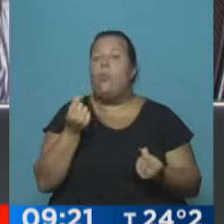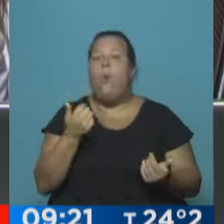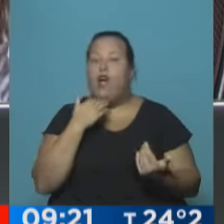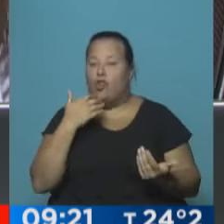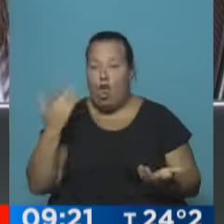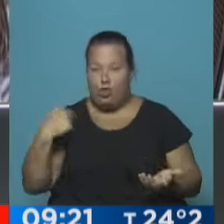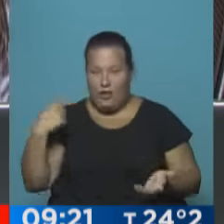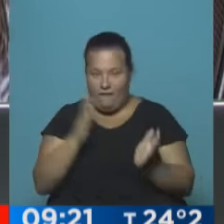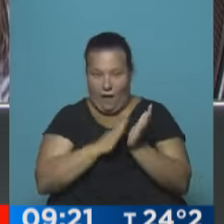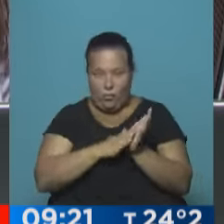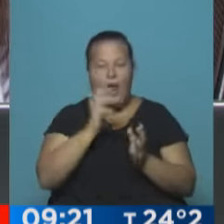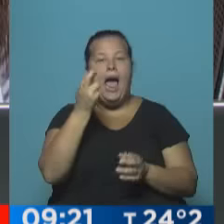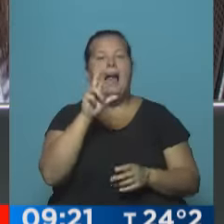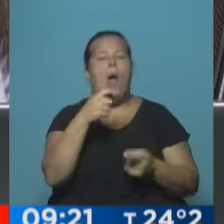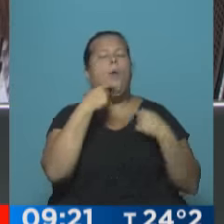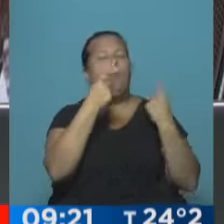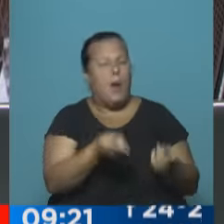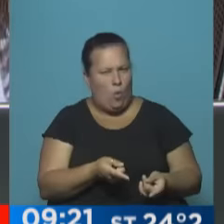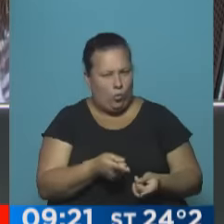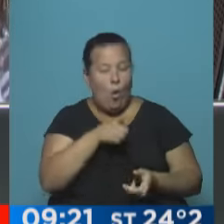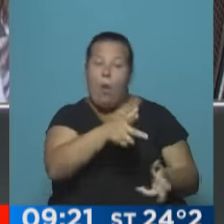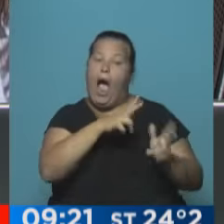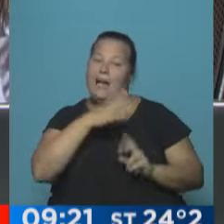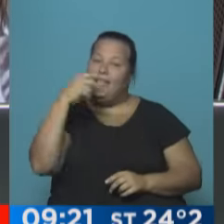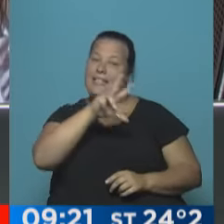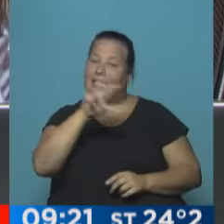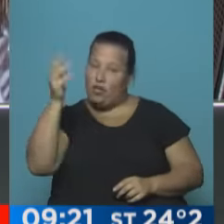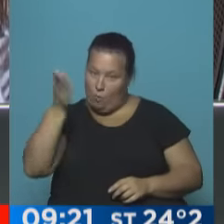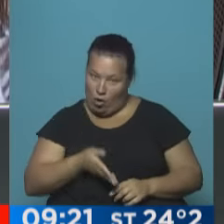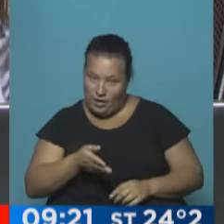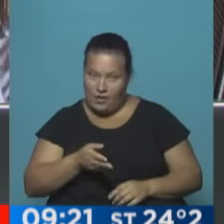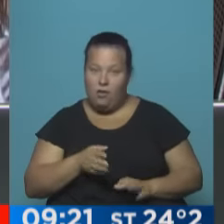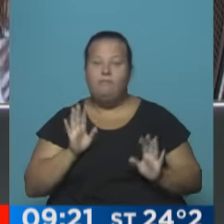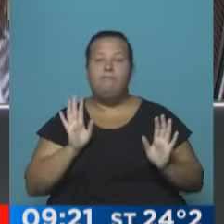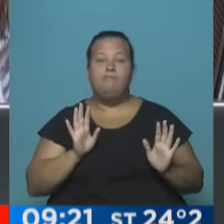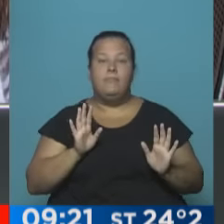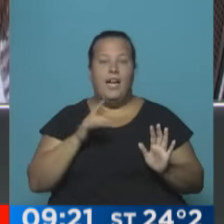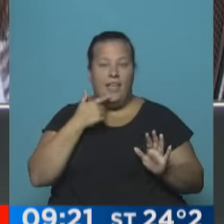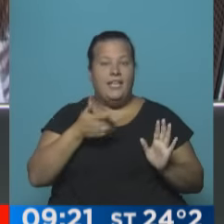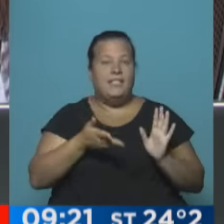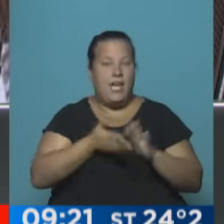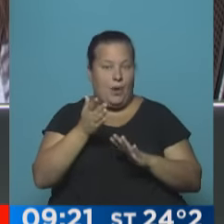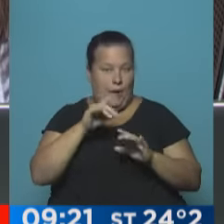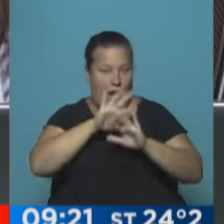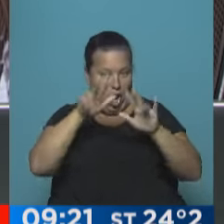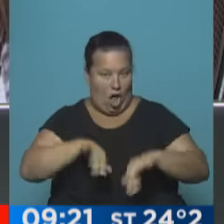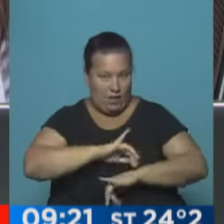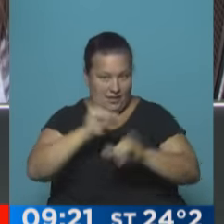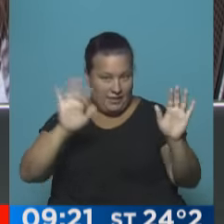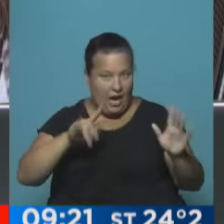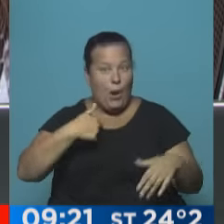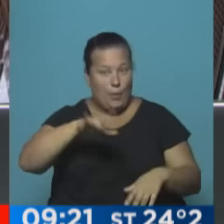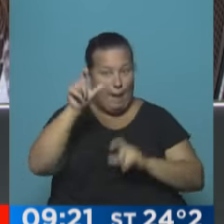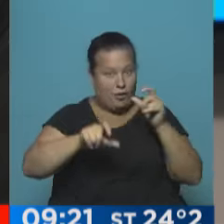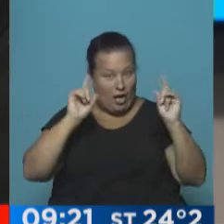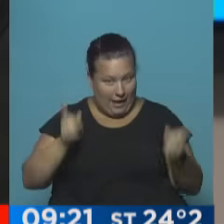aumentar nuestra factura Raúl de la Torre pregunto me dijiste ayer hasta un 300 Por que estaba en el comunicado eso se va a trasladar a